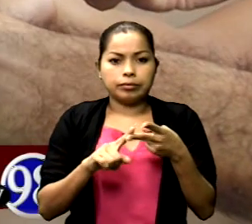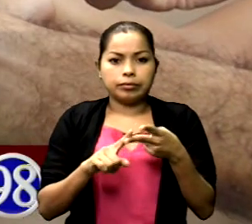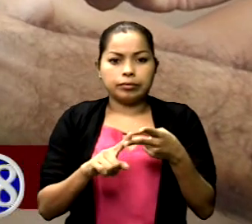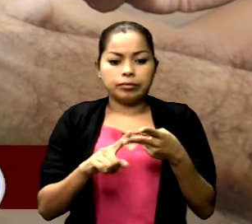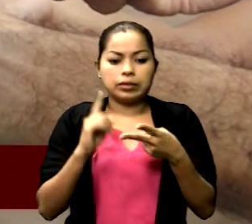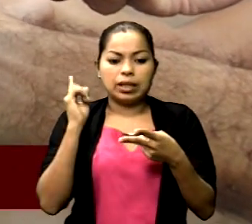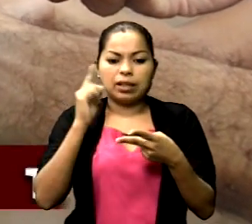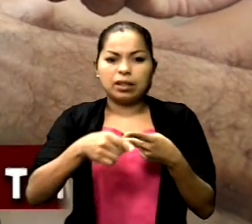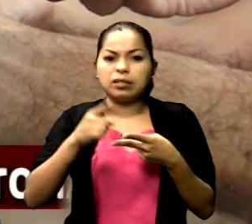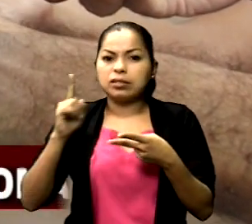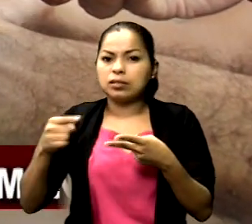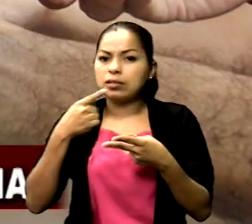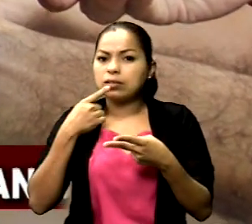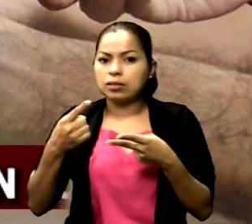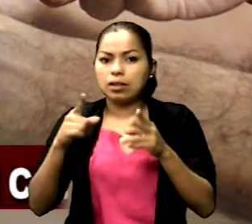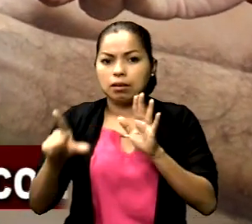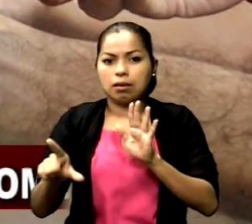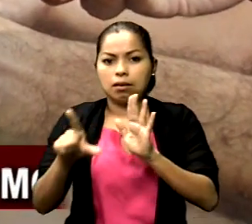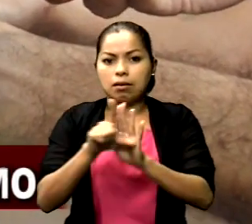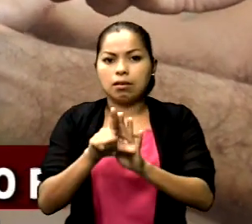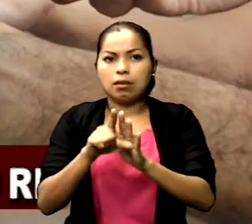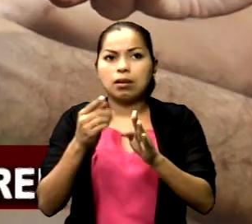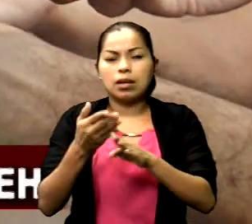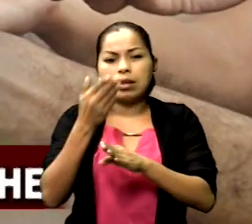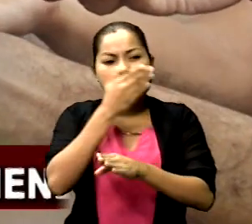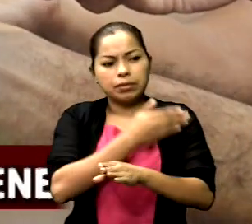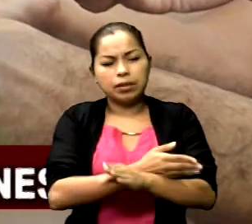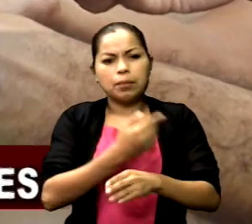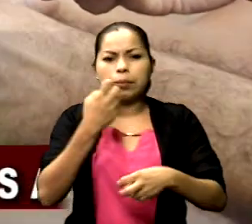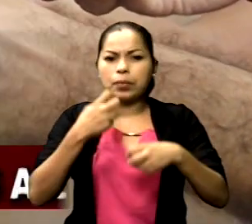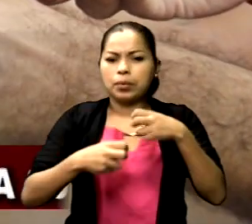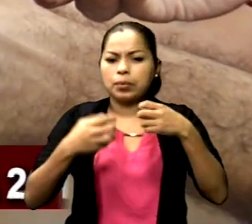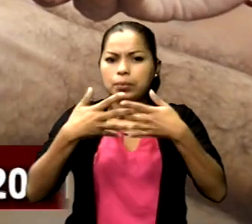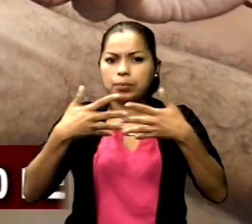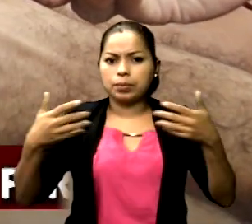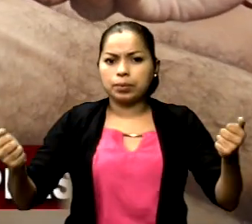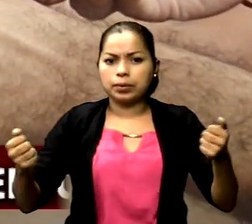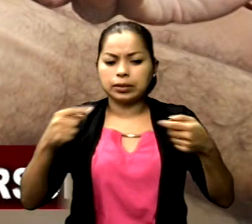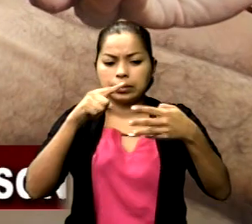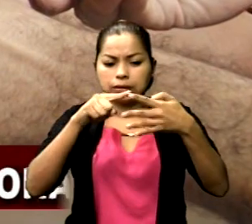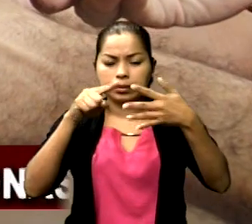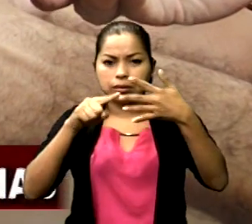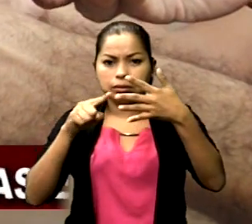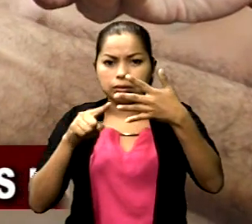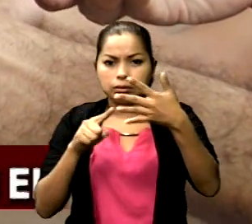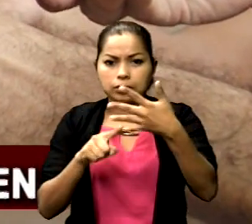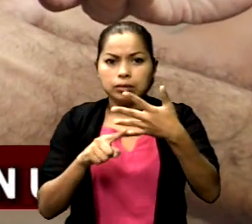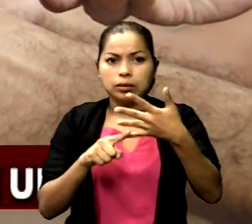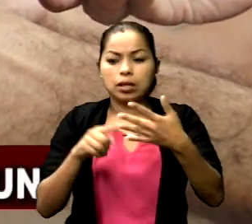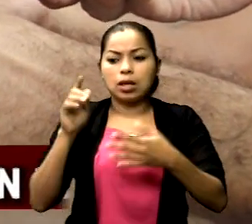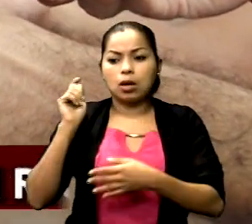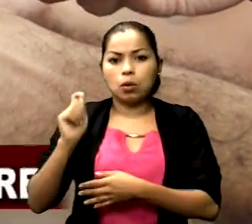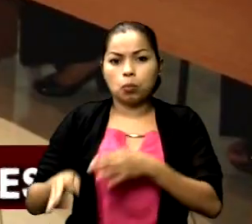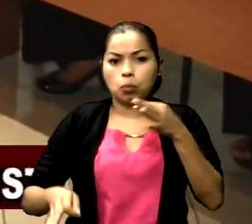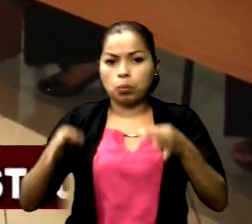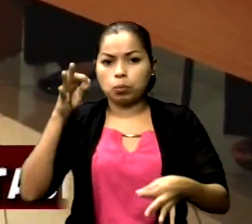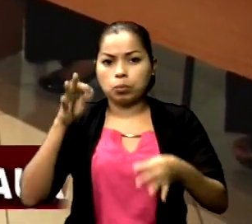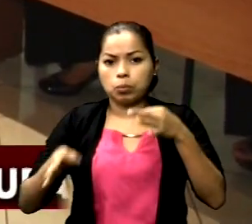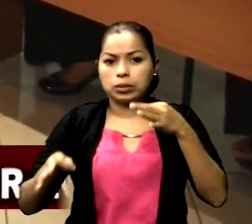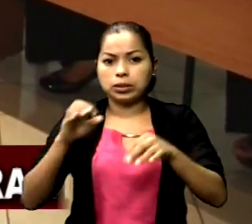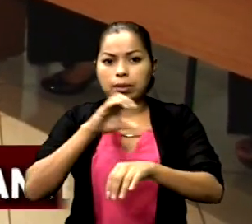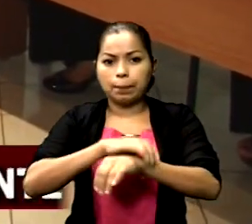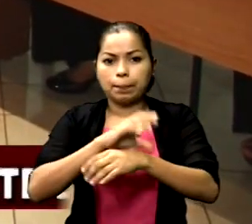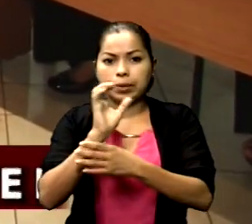viene a resolver lo que hace rato estábamos viendo, una serie de delitos que van a juez técnico y con prisión